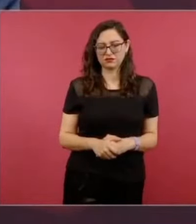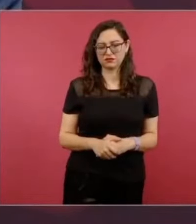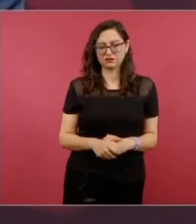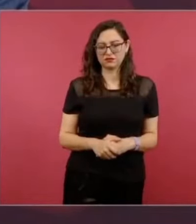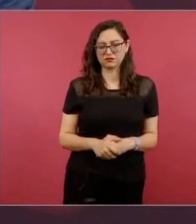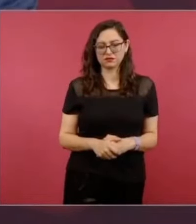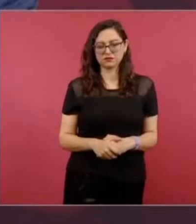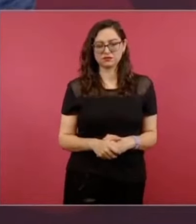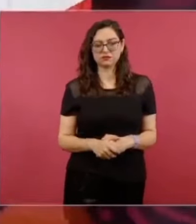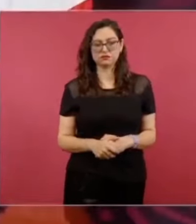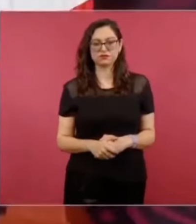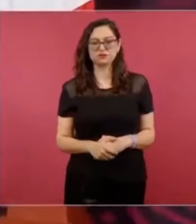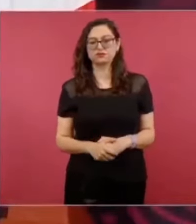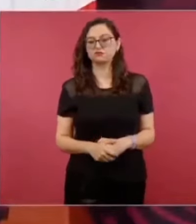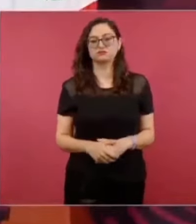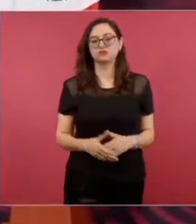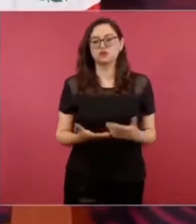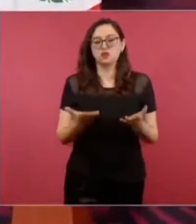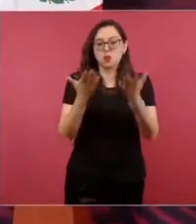Una desfachatez.